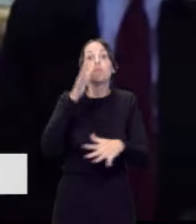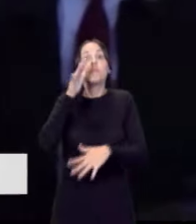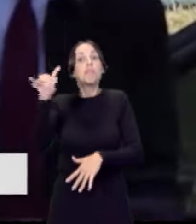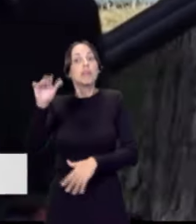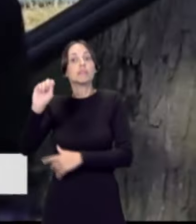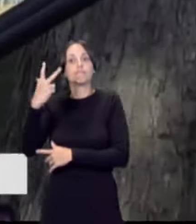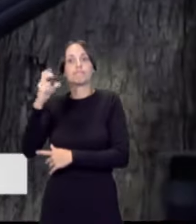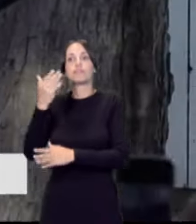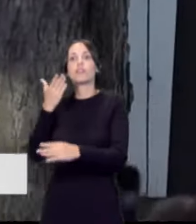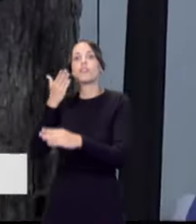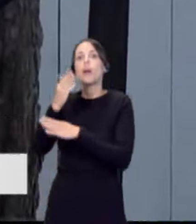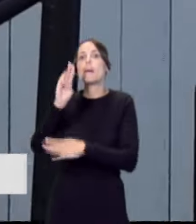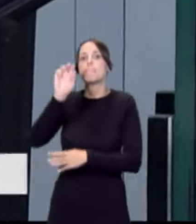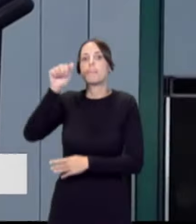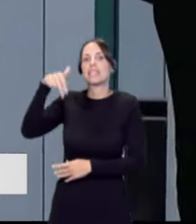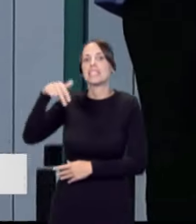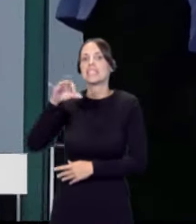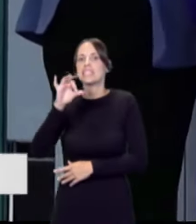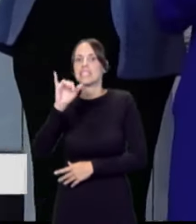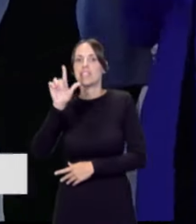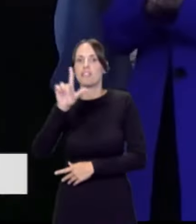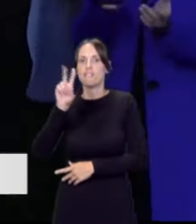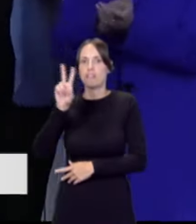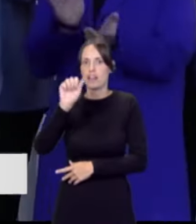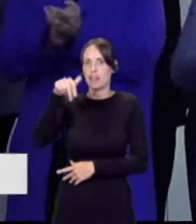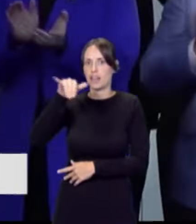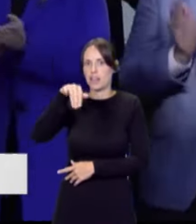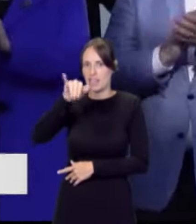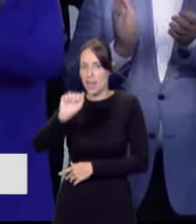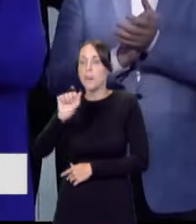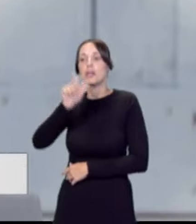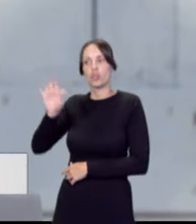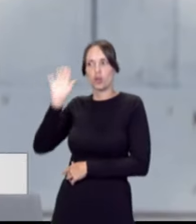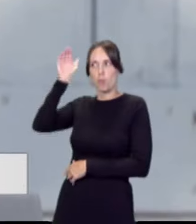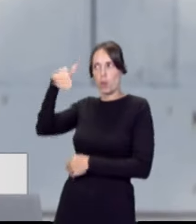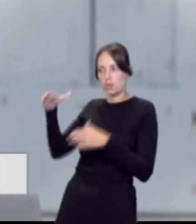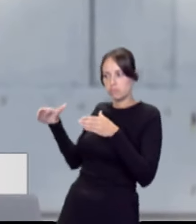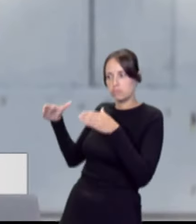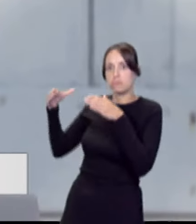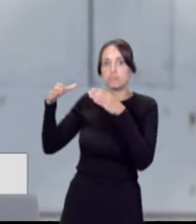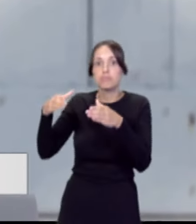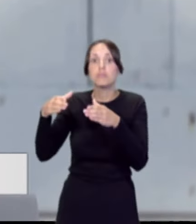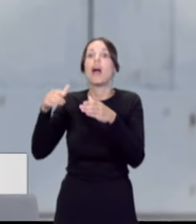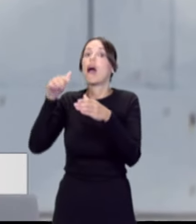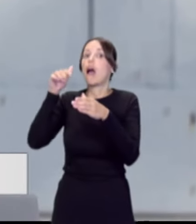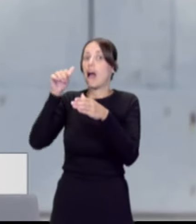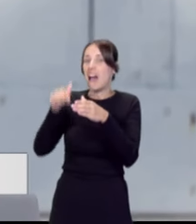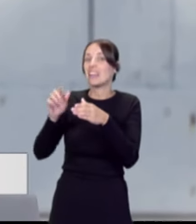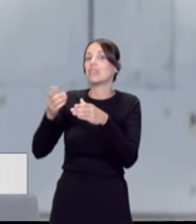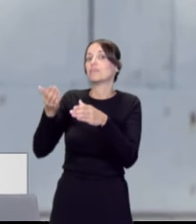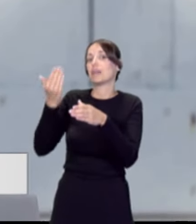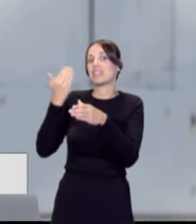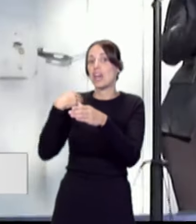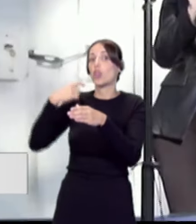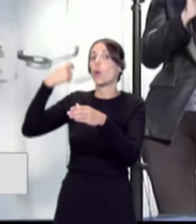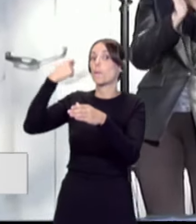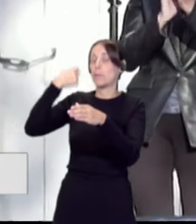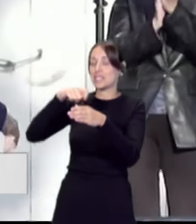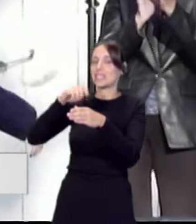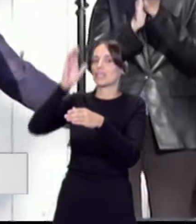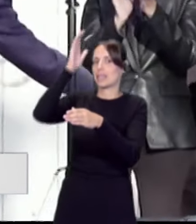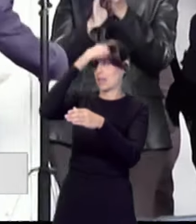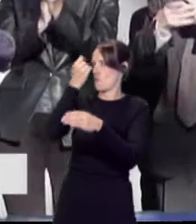visitó Pensilvania una vez más, acompañada de algunos republicanos, los cuales no apoyan al expresidente de los Estados Unidos, Donald Trump.